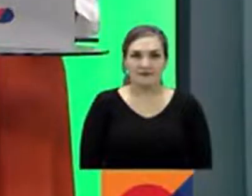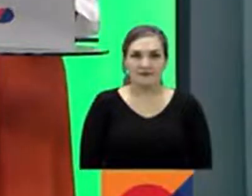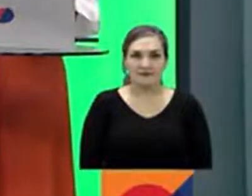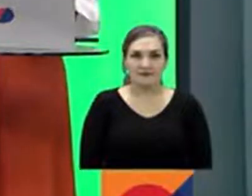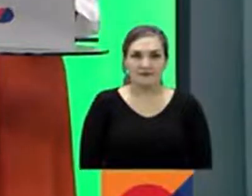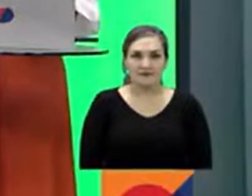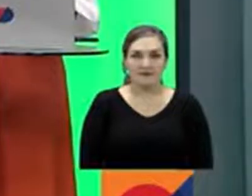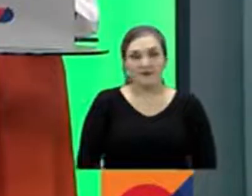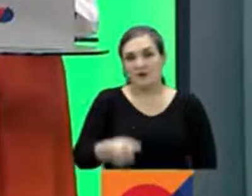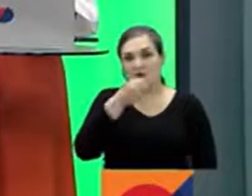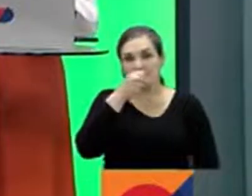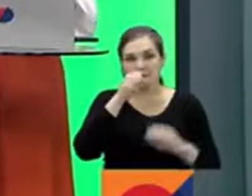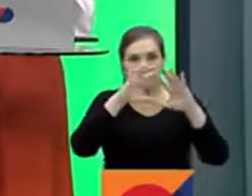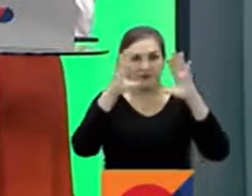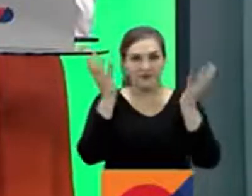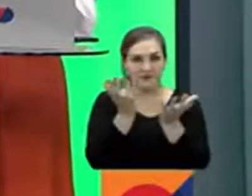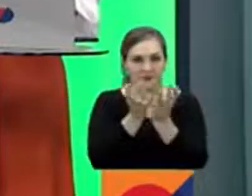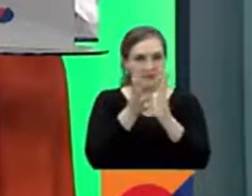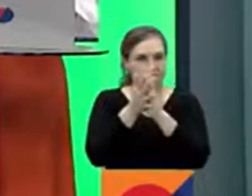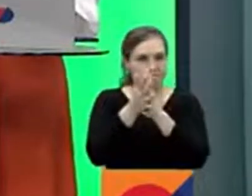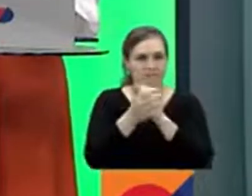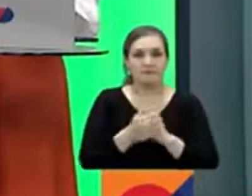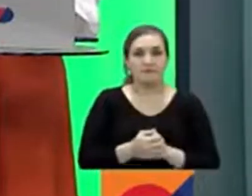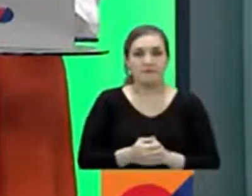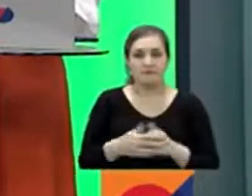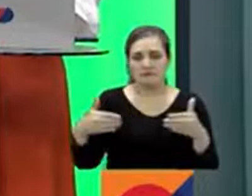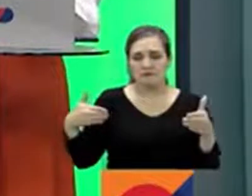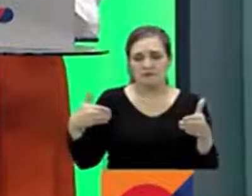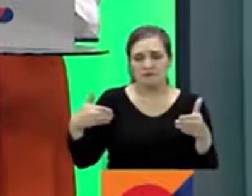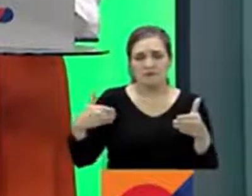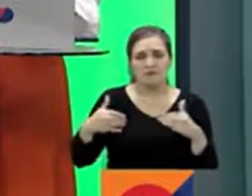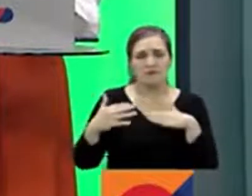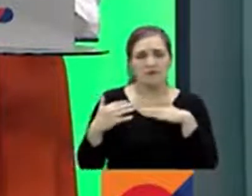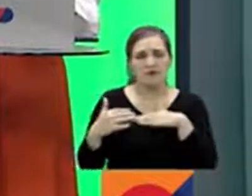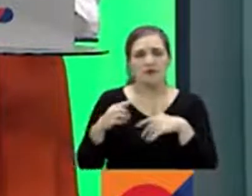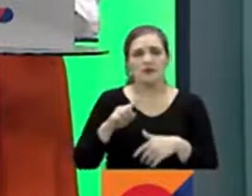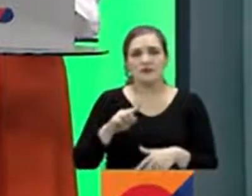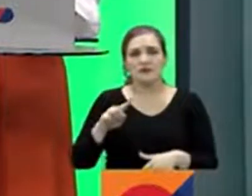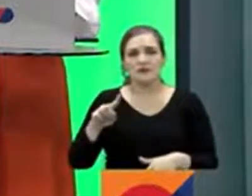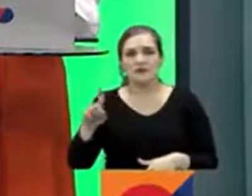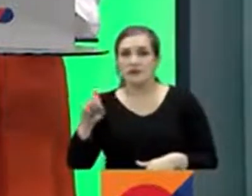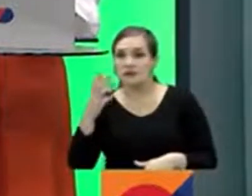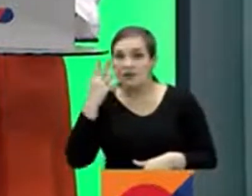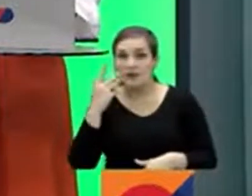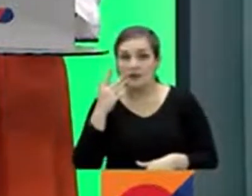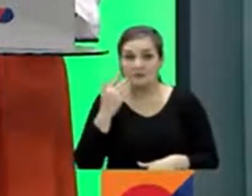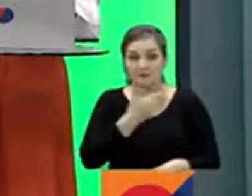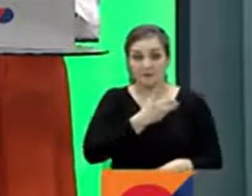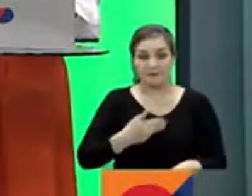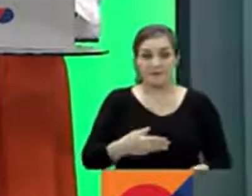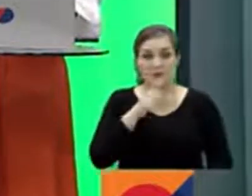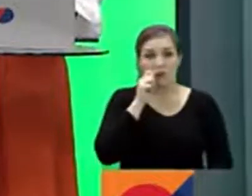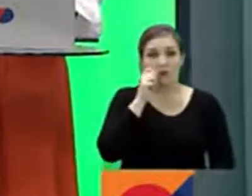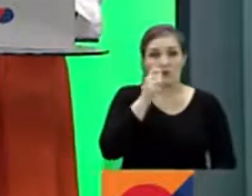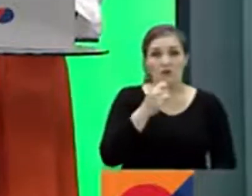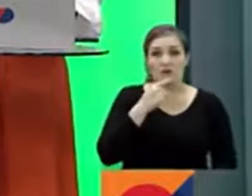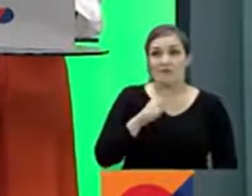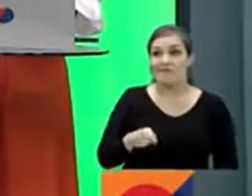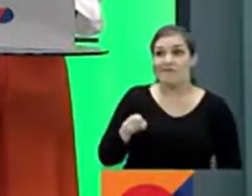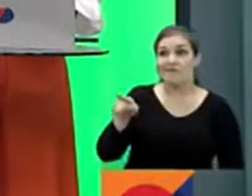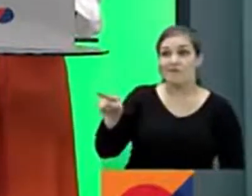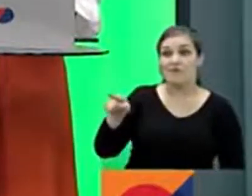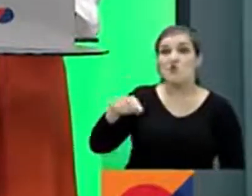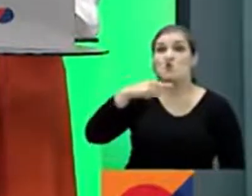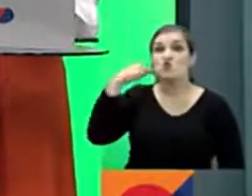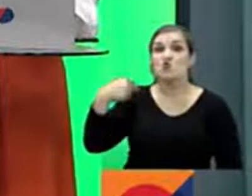Y en Noticias del Mundo, en el día 116 de la guerra en Ucrania, el presidente Volodymyr Zelensky aseguró que Moscú tiene a África